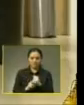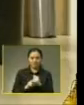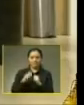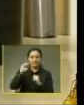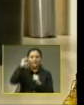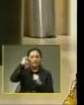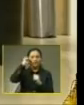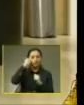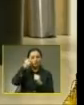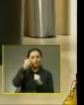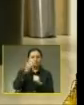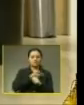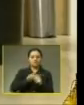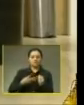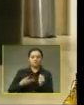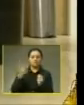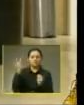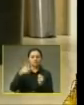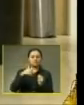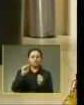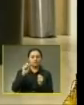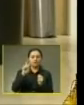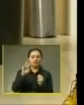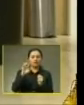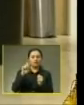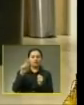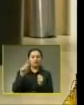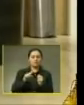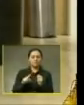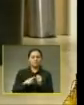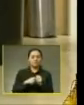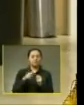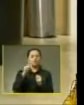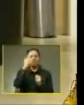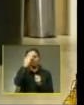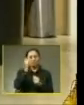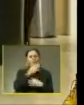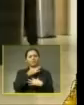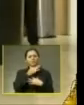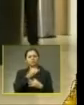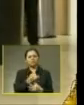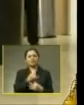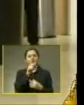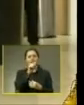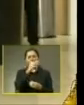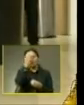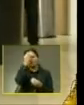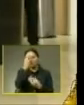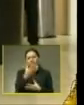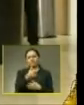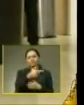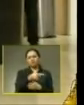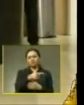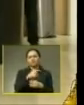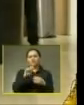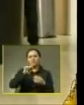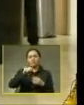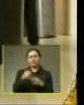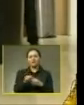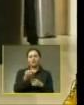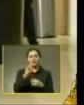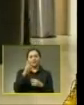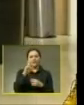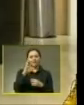el presidente Chávez, unilateralmente, porque no le gustaba la línea de información del canal